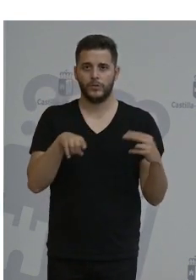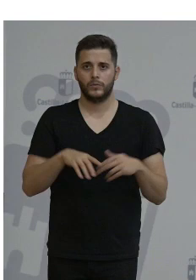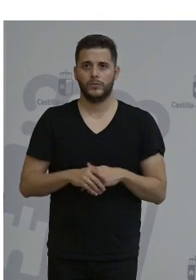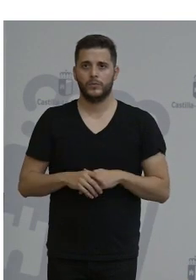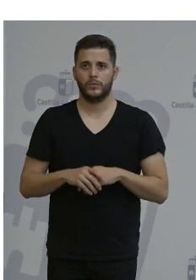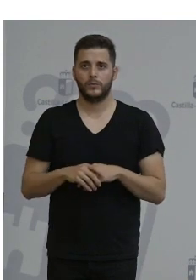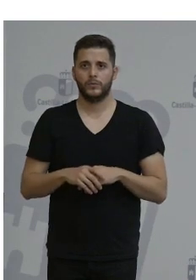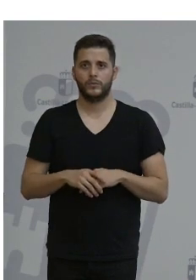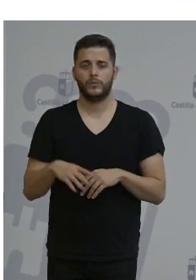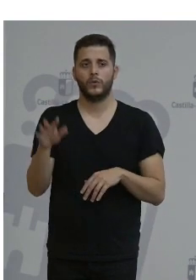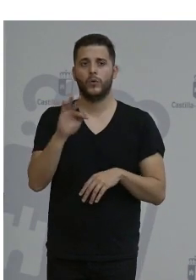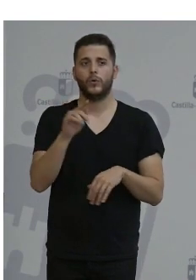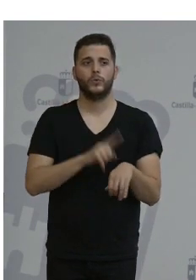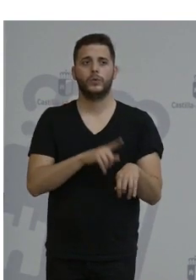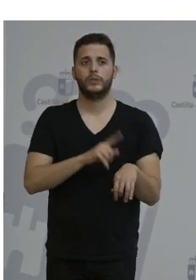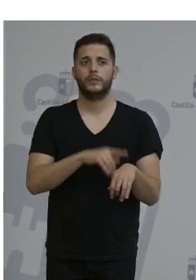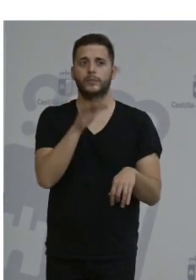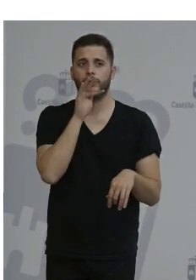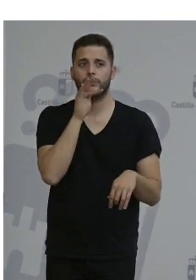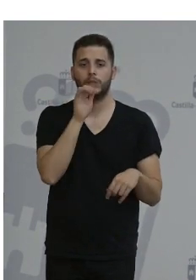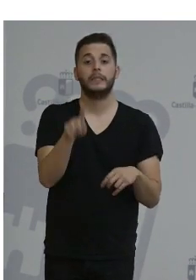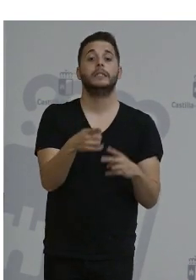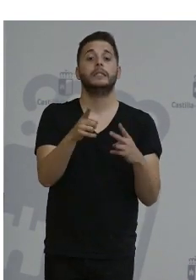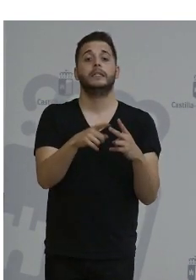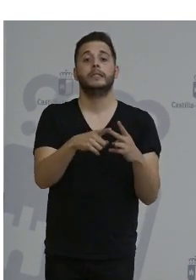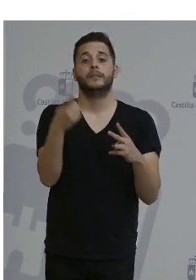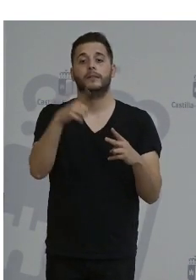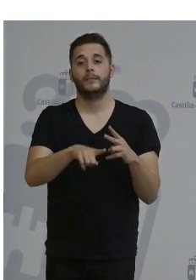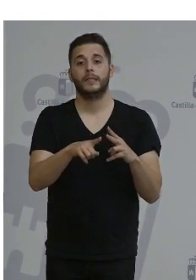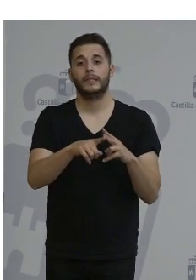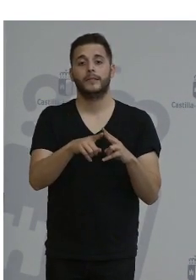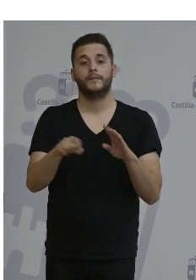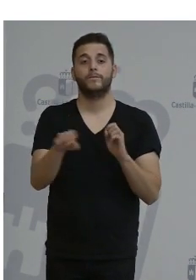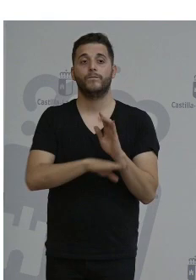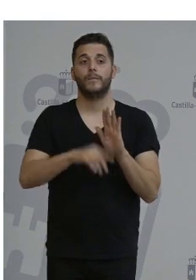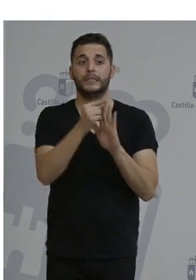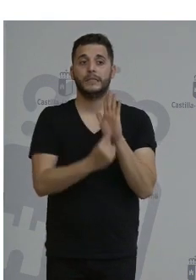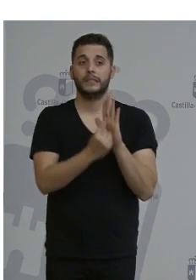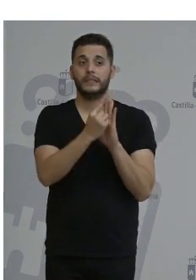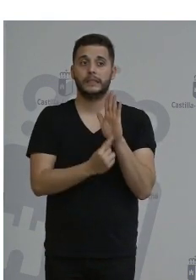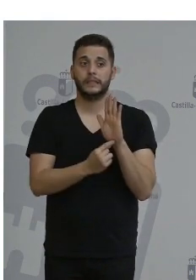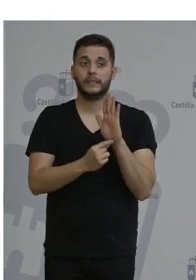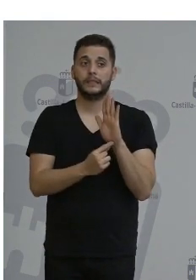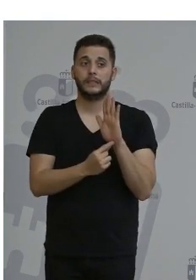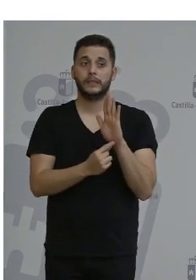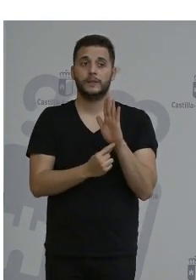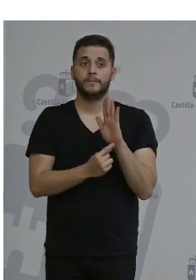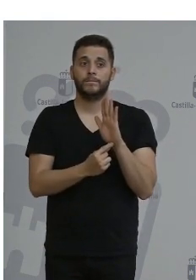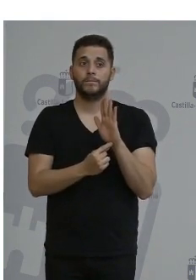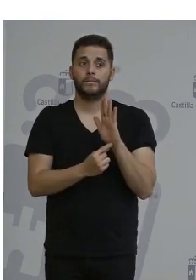¿O no va a dar tiempo? Y otra pregunta, ¿las bases que vienen siendo últimamente